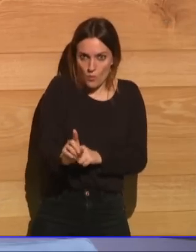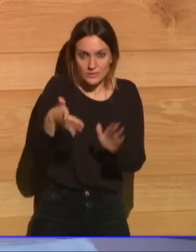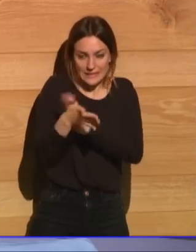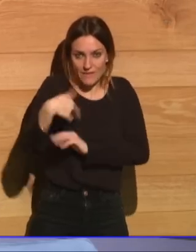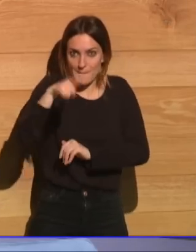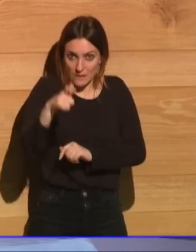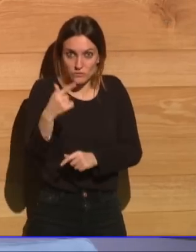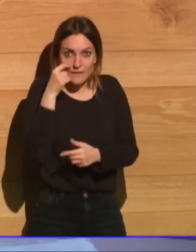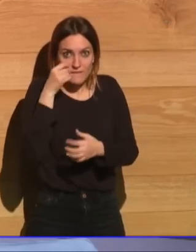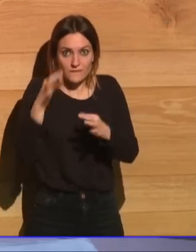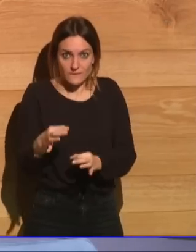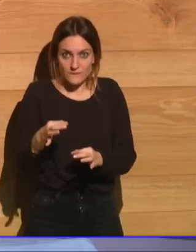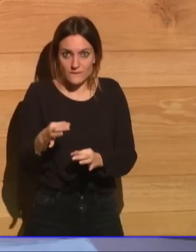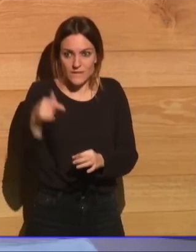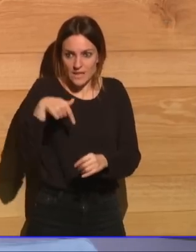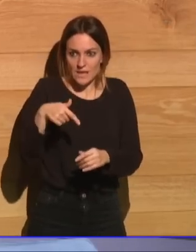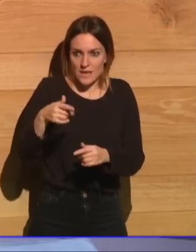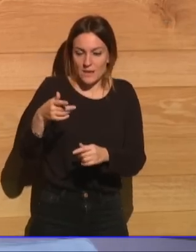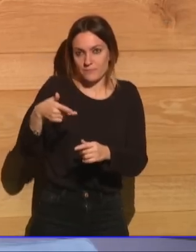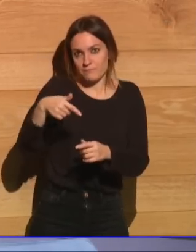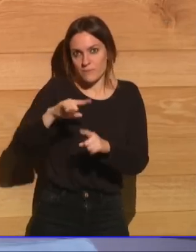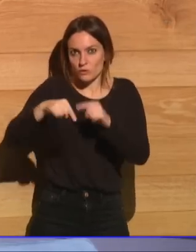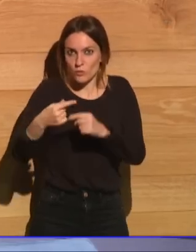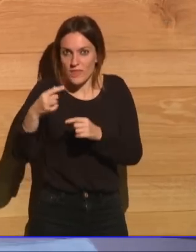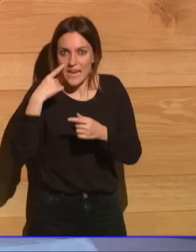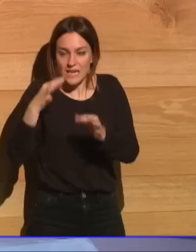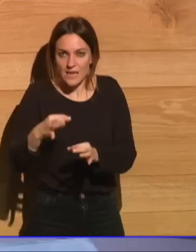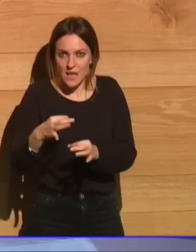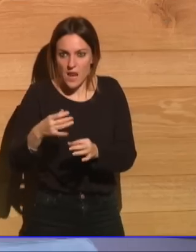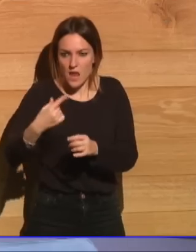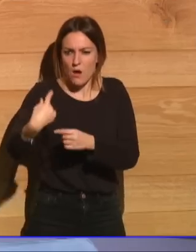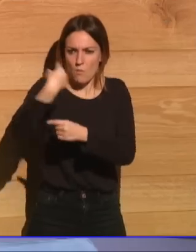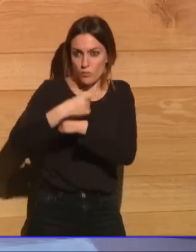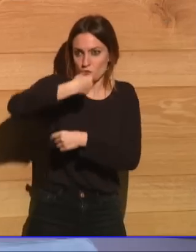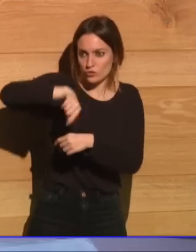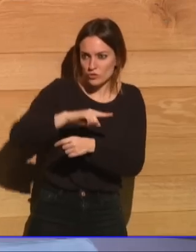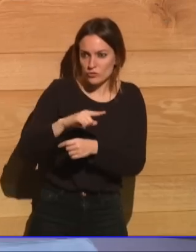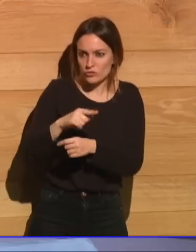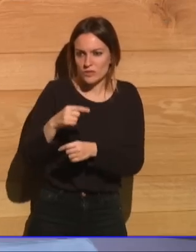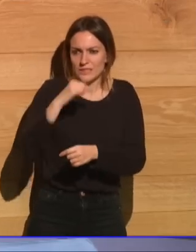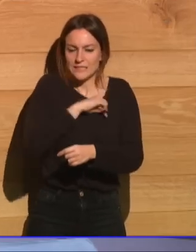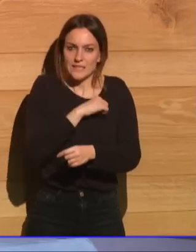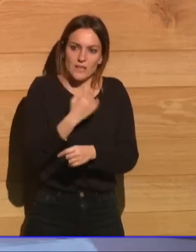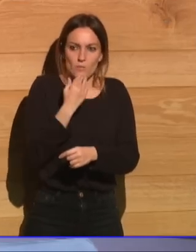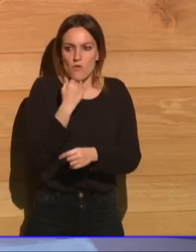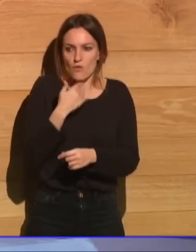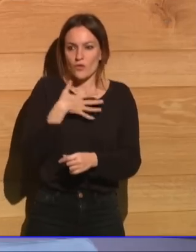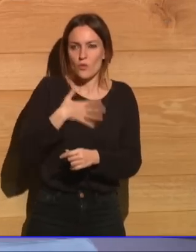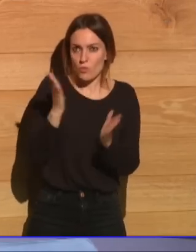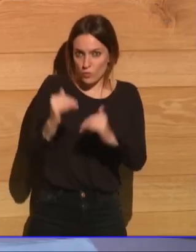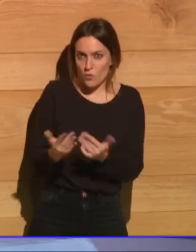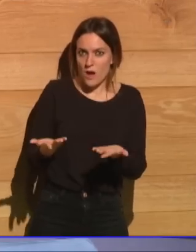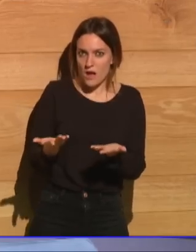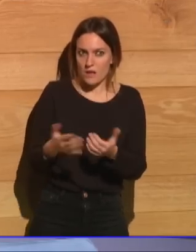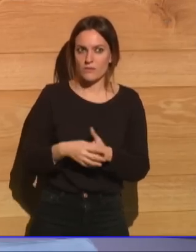real reaccionando de forma real y obligándote a colocarte en zonas mucho más incómodas y mucho más indeterminadas y mucho